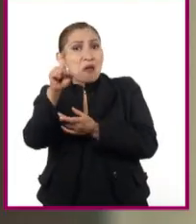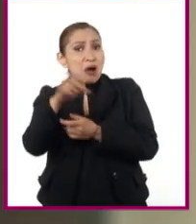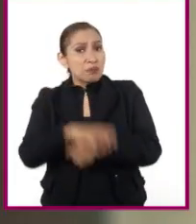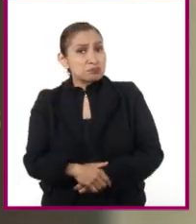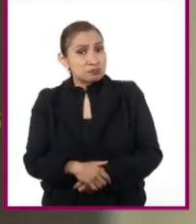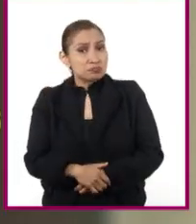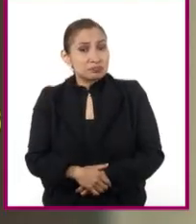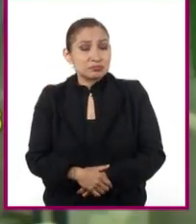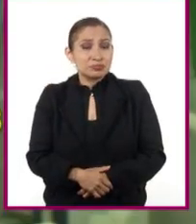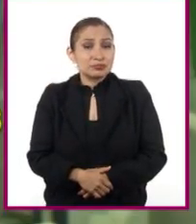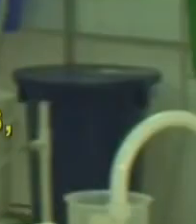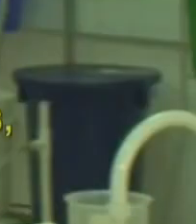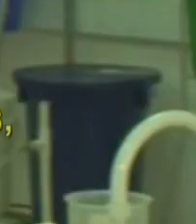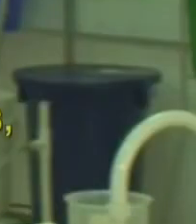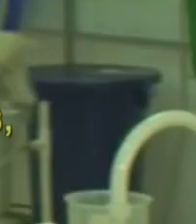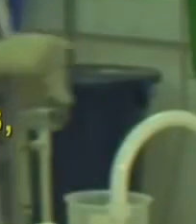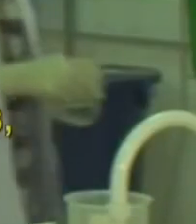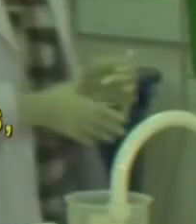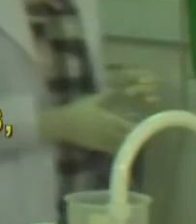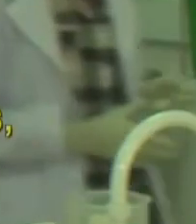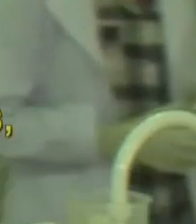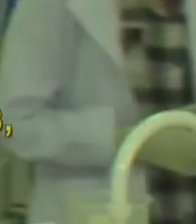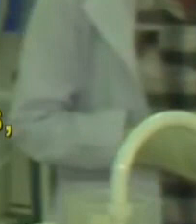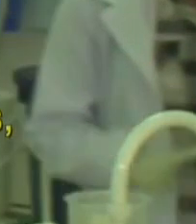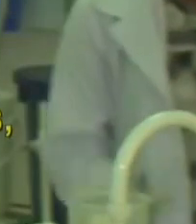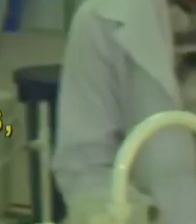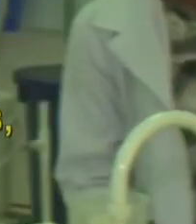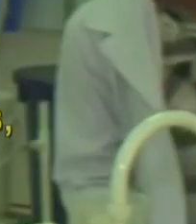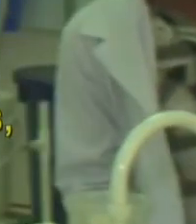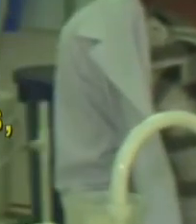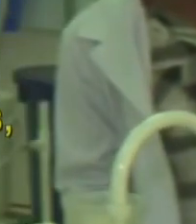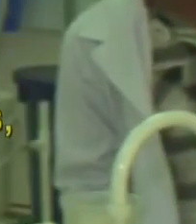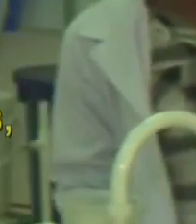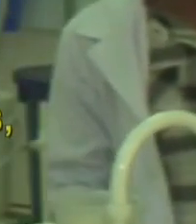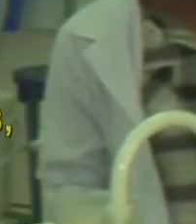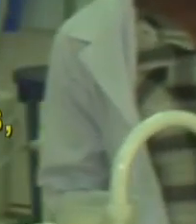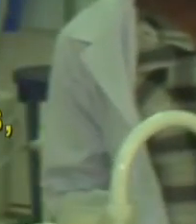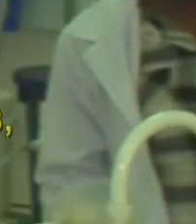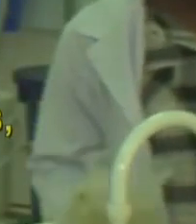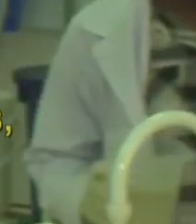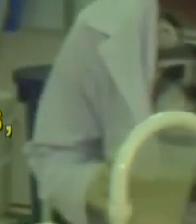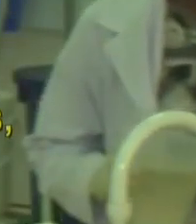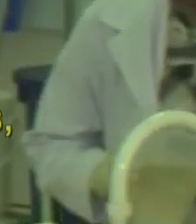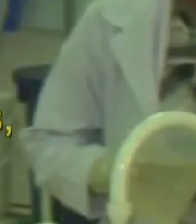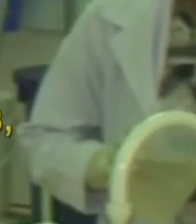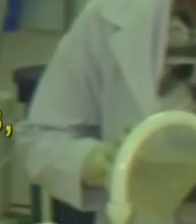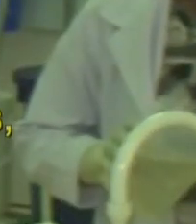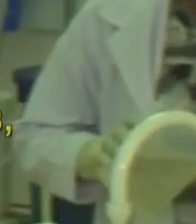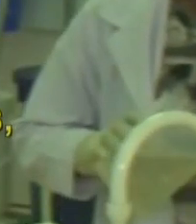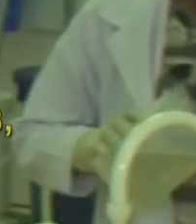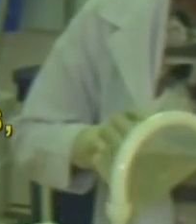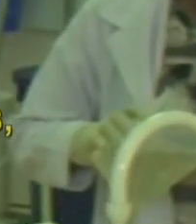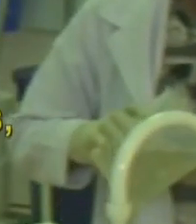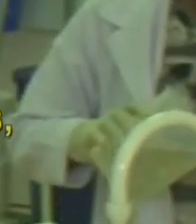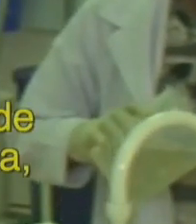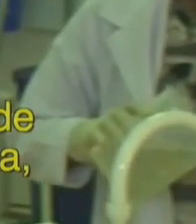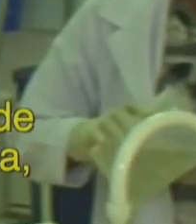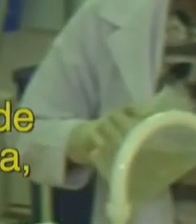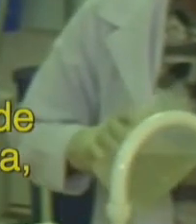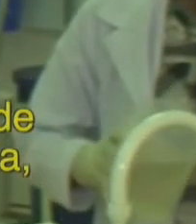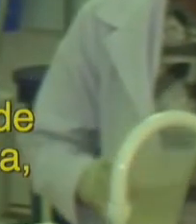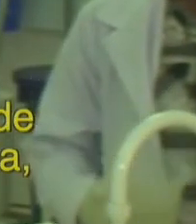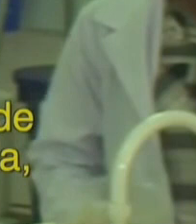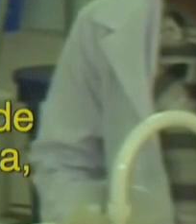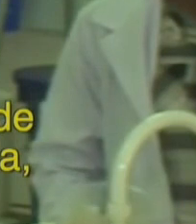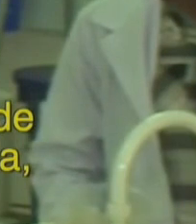agua. In Tanzania, 70% of households, of 9 million households,